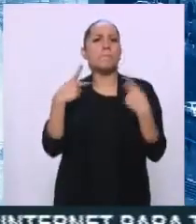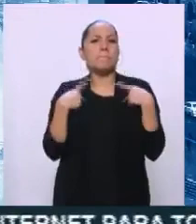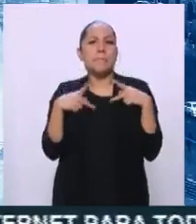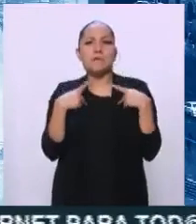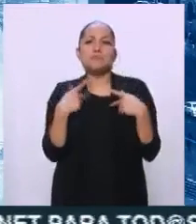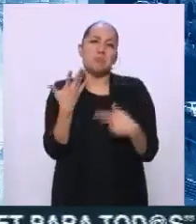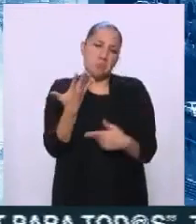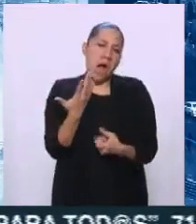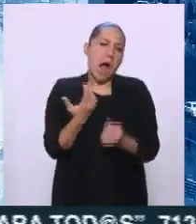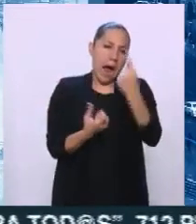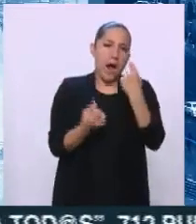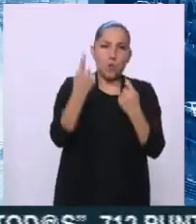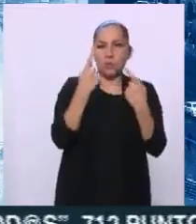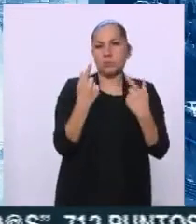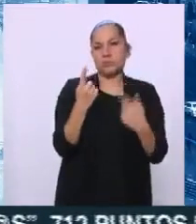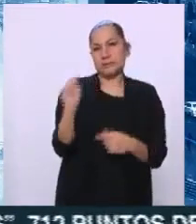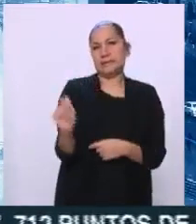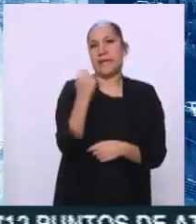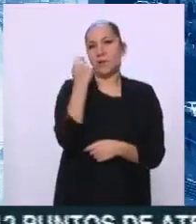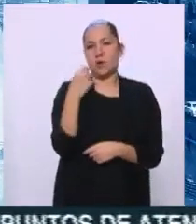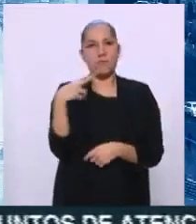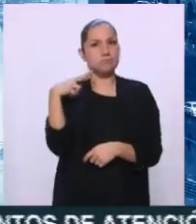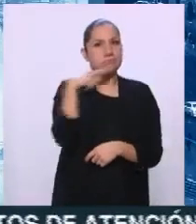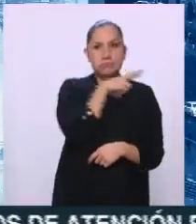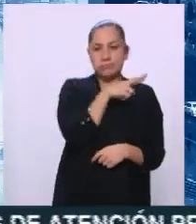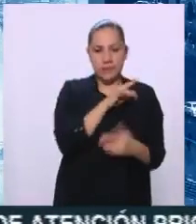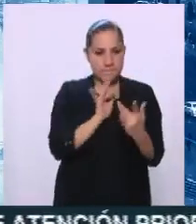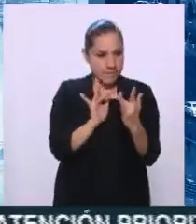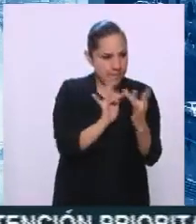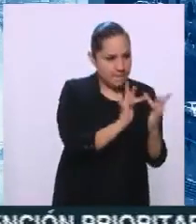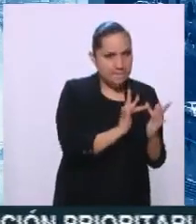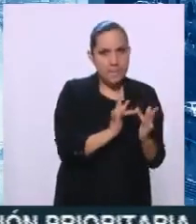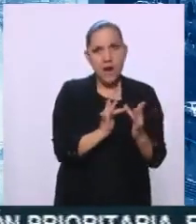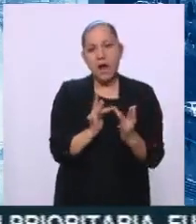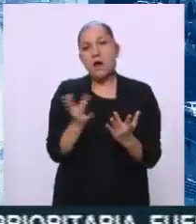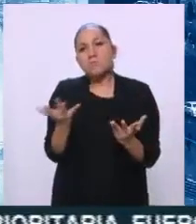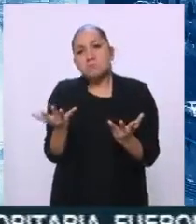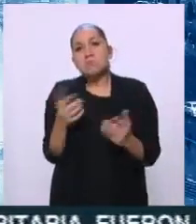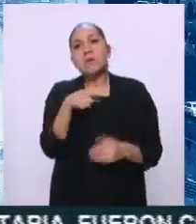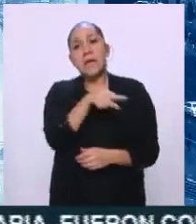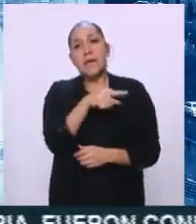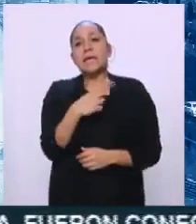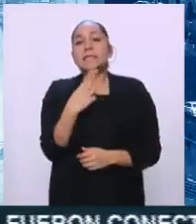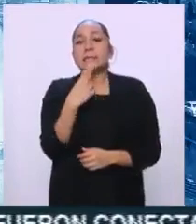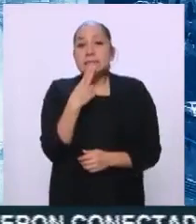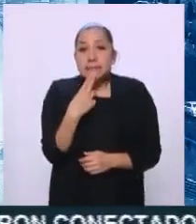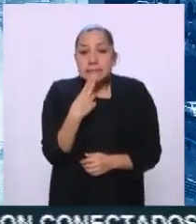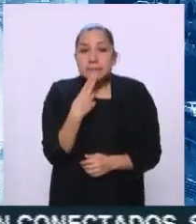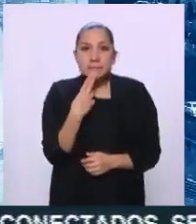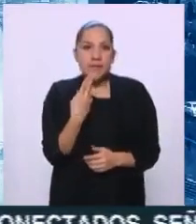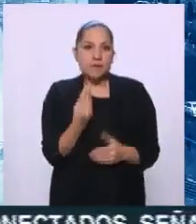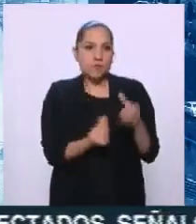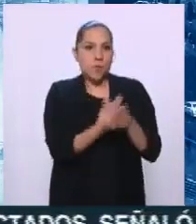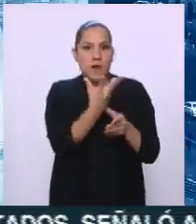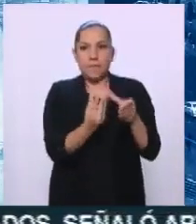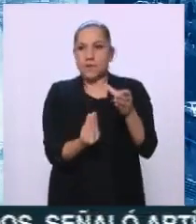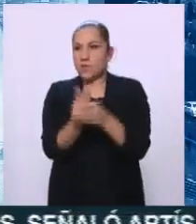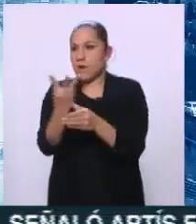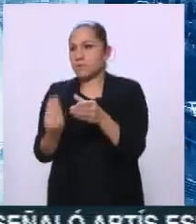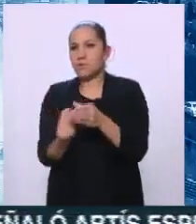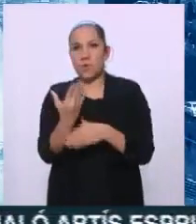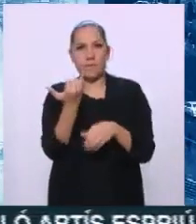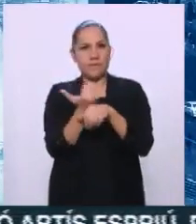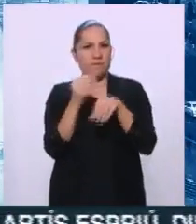sea, pero la inteligencia es de la gente, no de los tecnologías. Pero bueno, al surgir estos teléfonos que tienen muchas